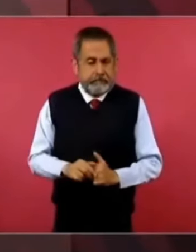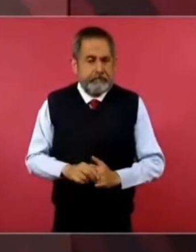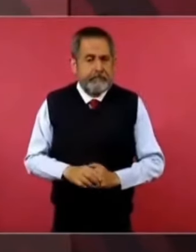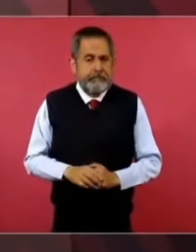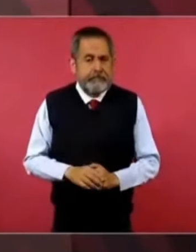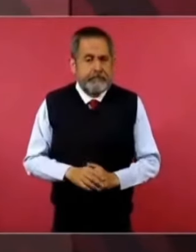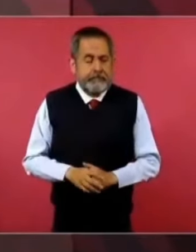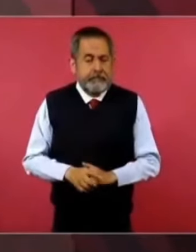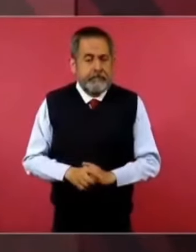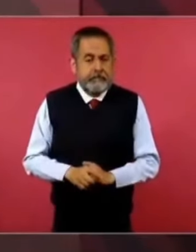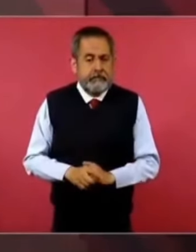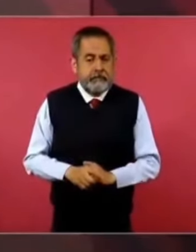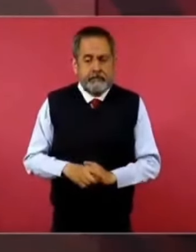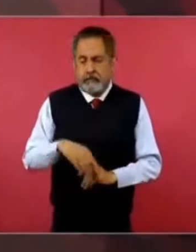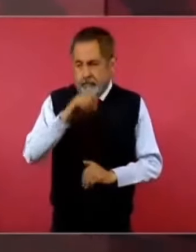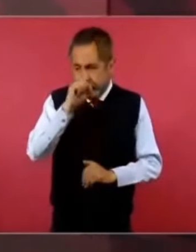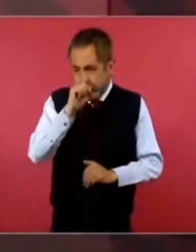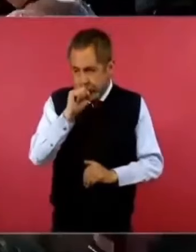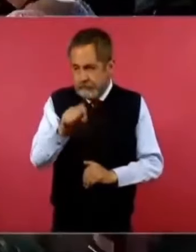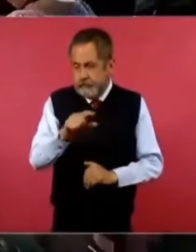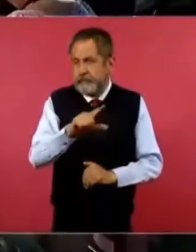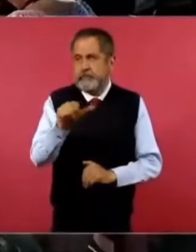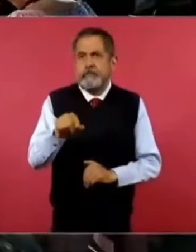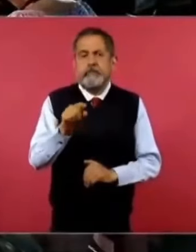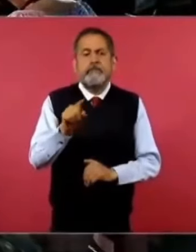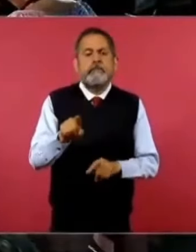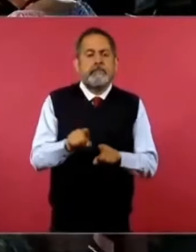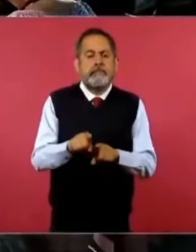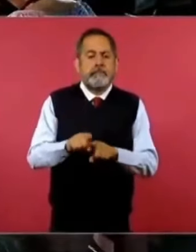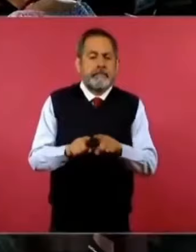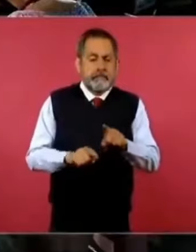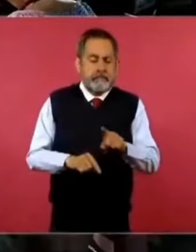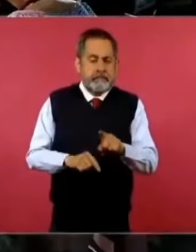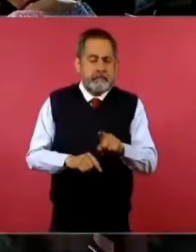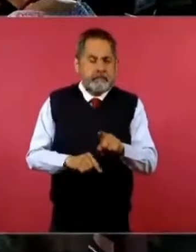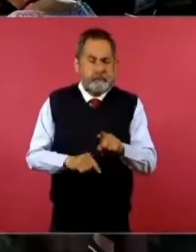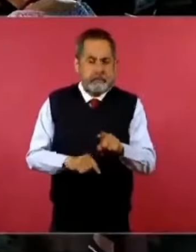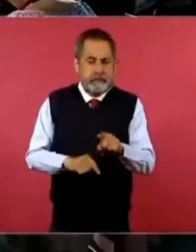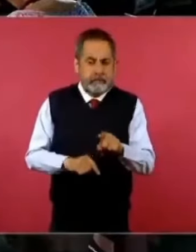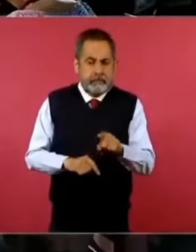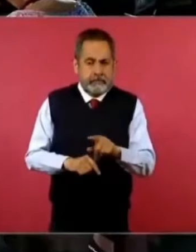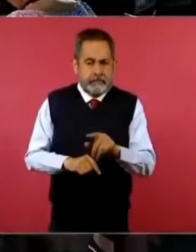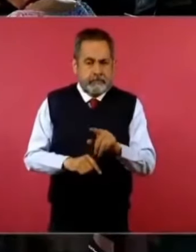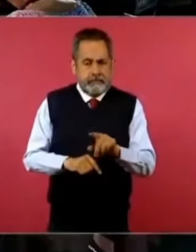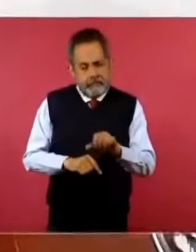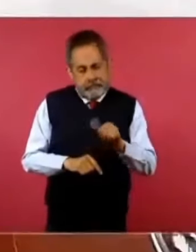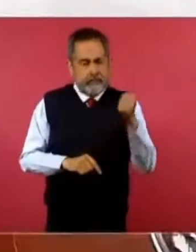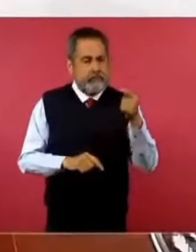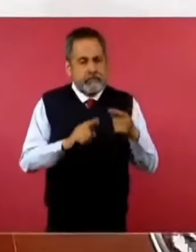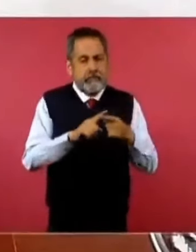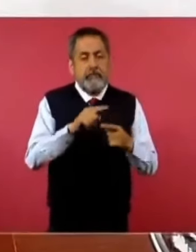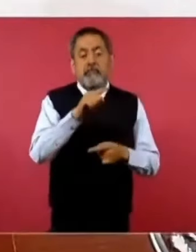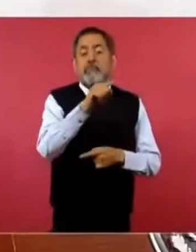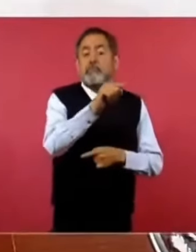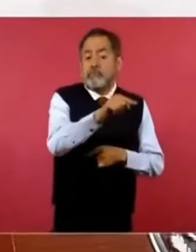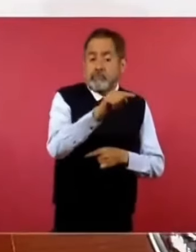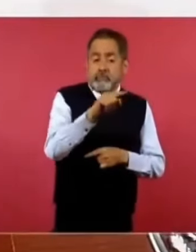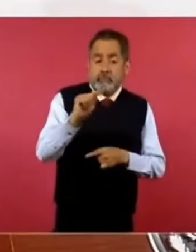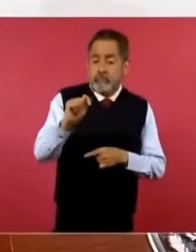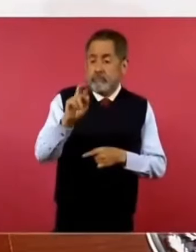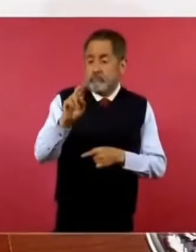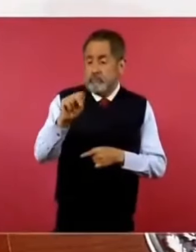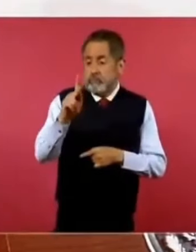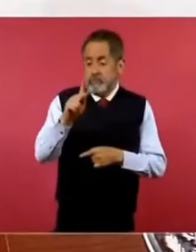luego lo mismo en otros casos me mandó